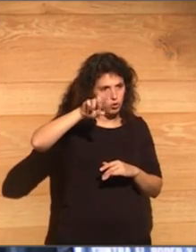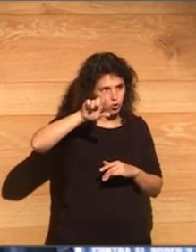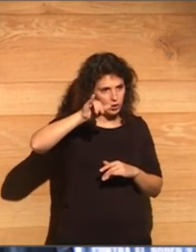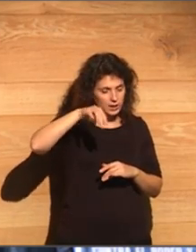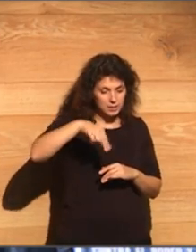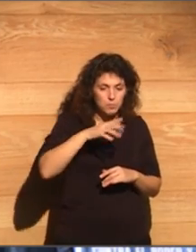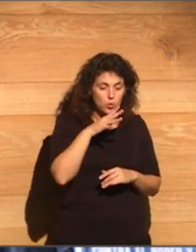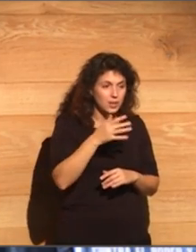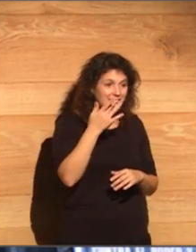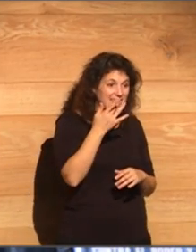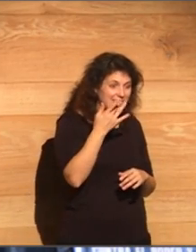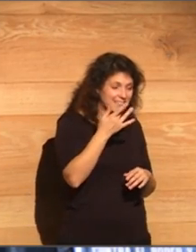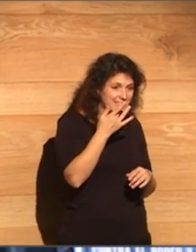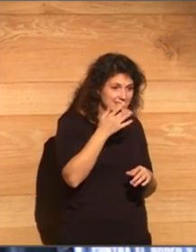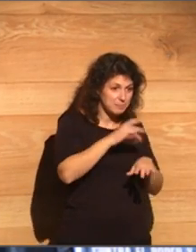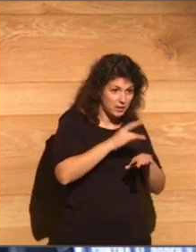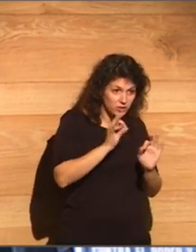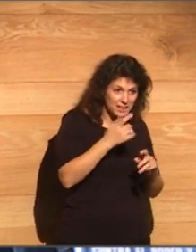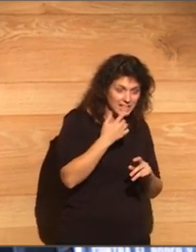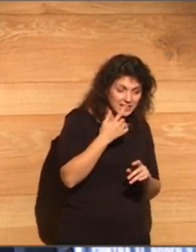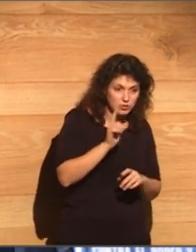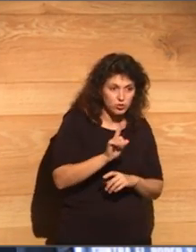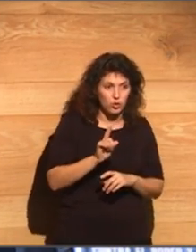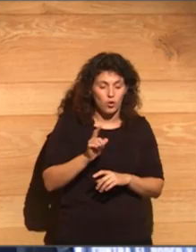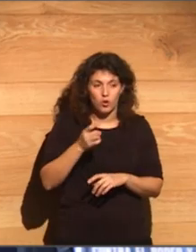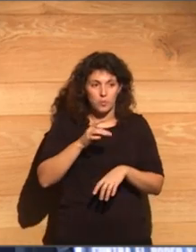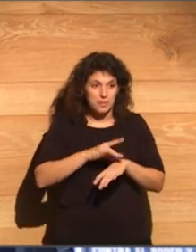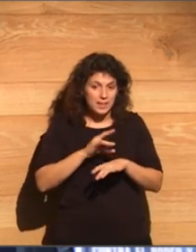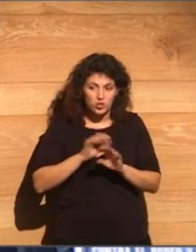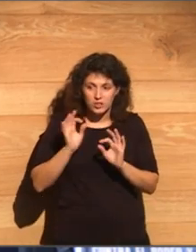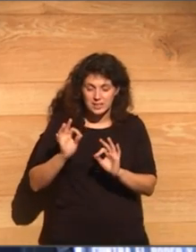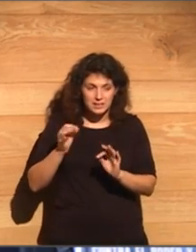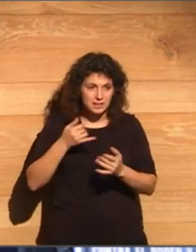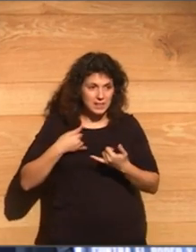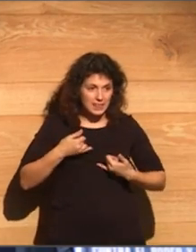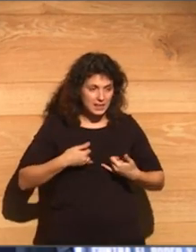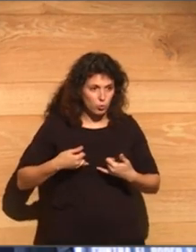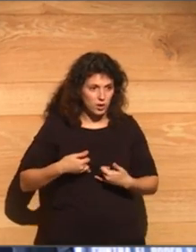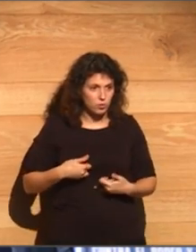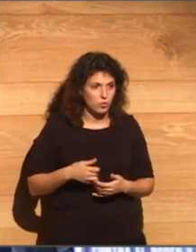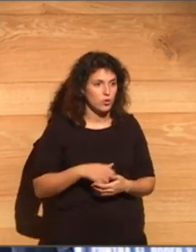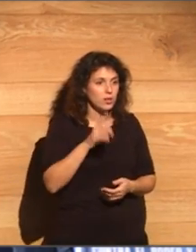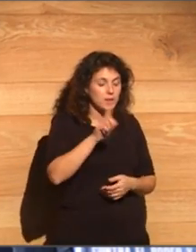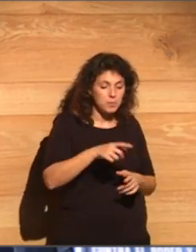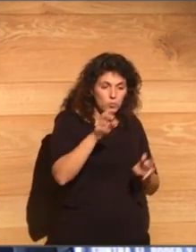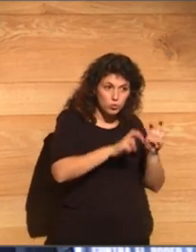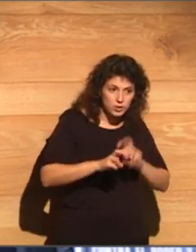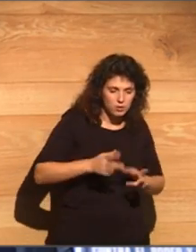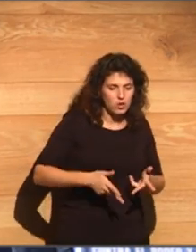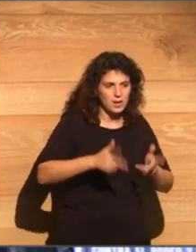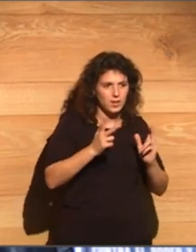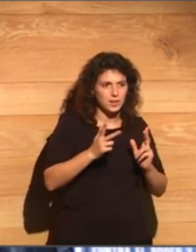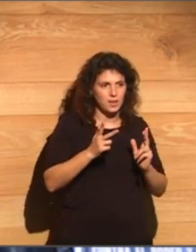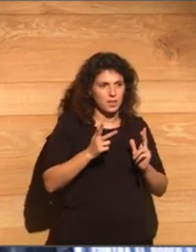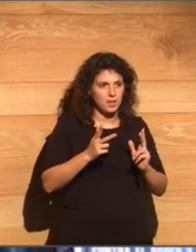un dentista sino un cirujano plástico, sí que es el mismo personaje, y es alguien ya acabado, que está buscando la libertad, un hombre que huye